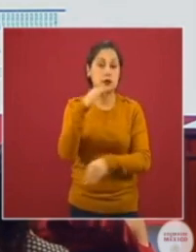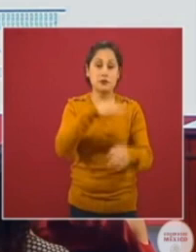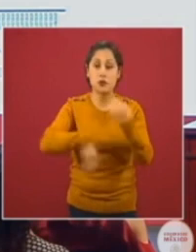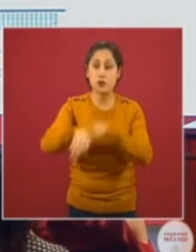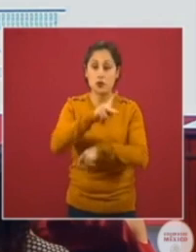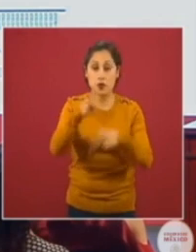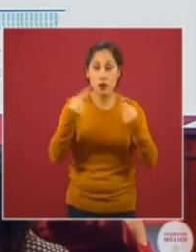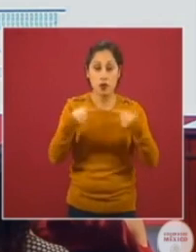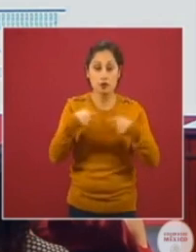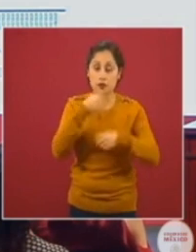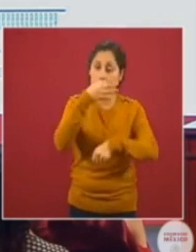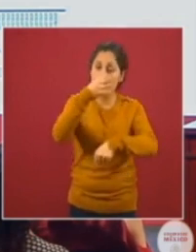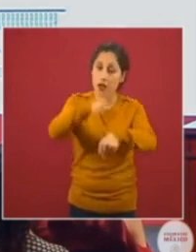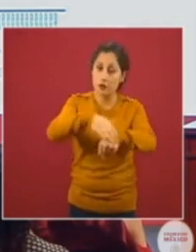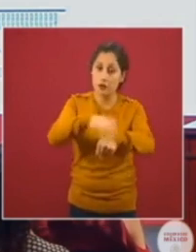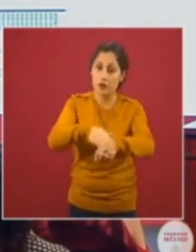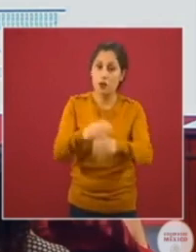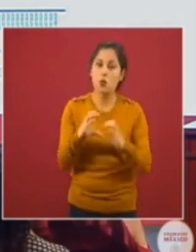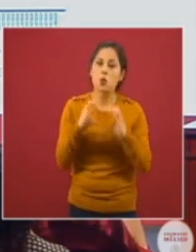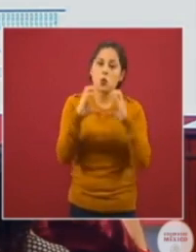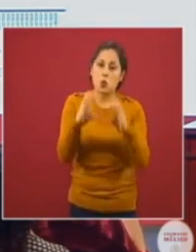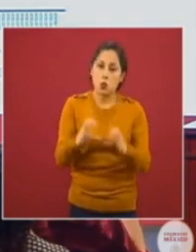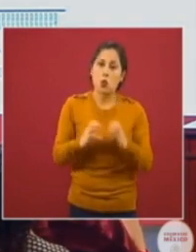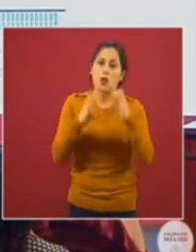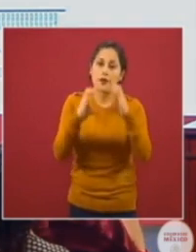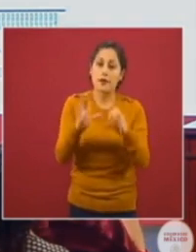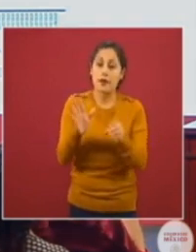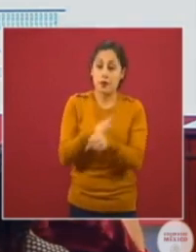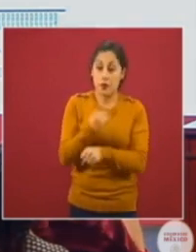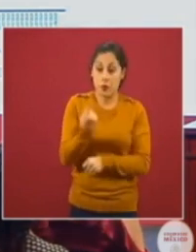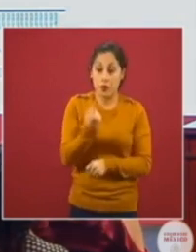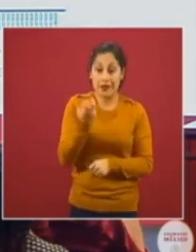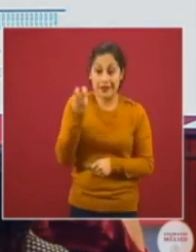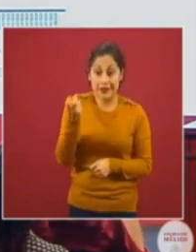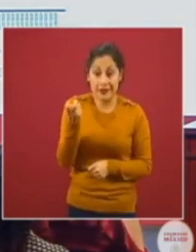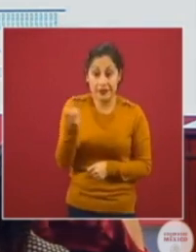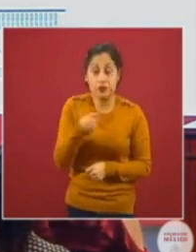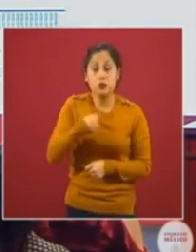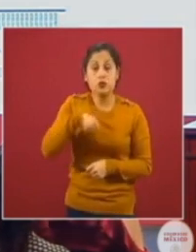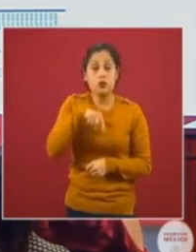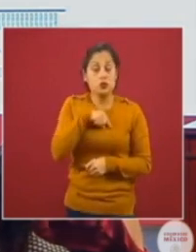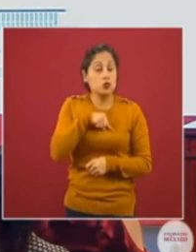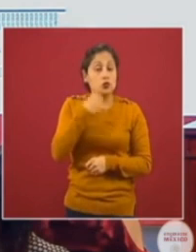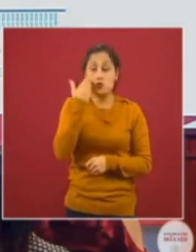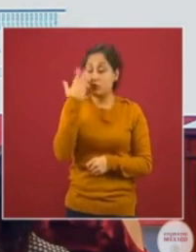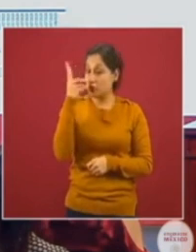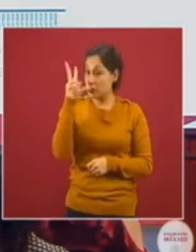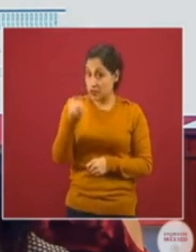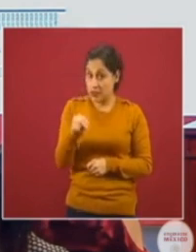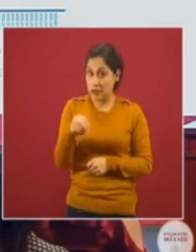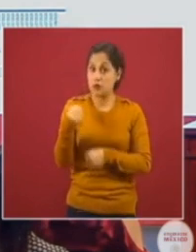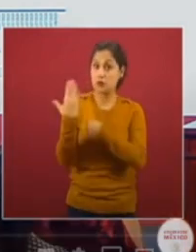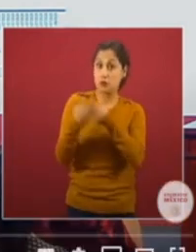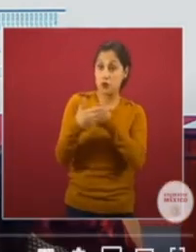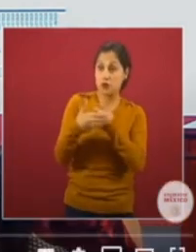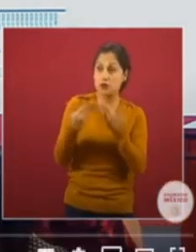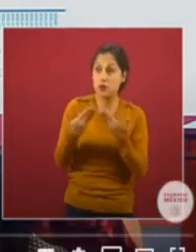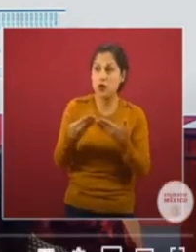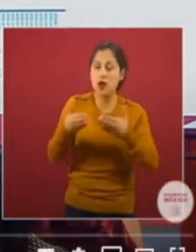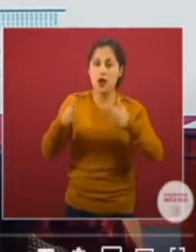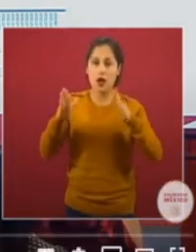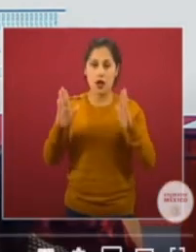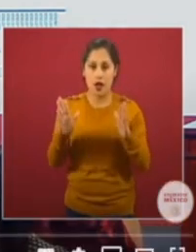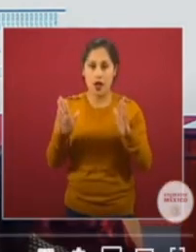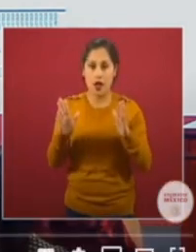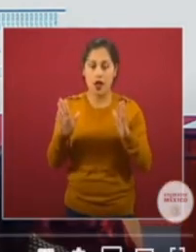de tener un cuidado especial, porque esto es exactamente lo que no queremos que ocurra cuando venga la apertura. Y no